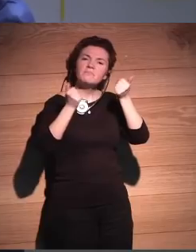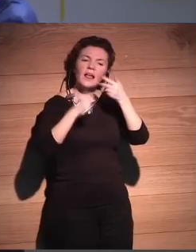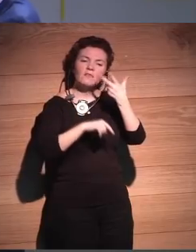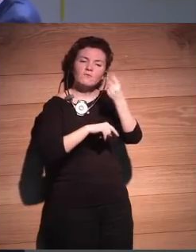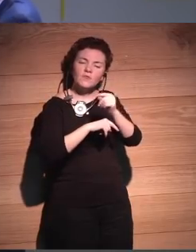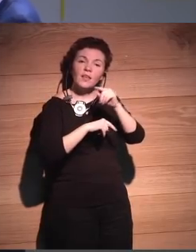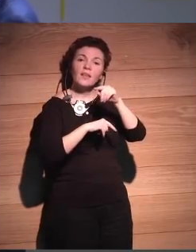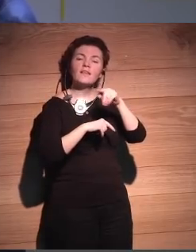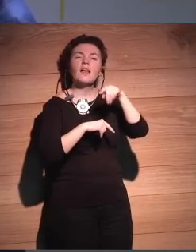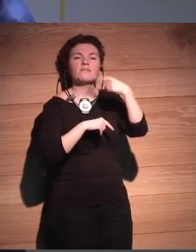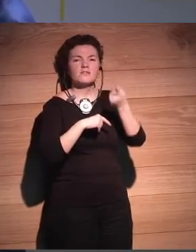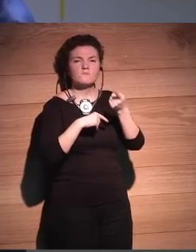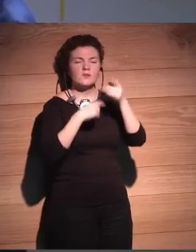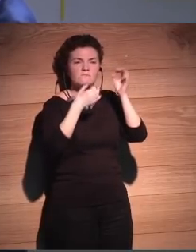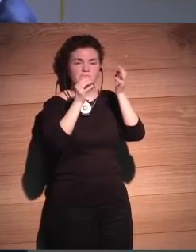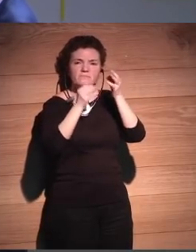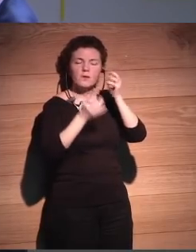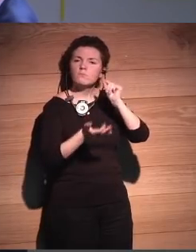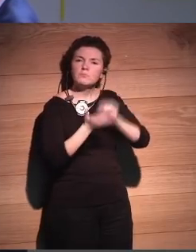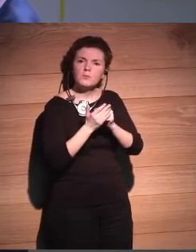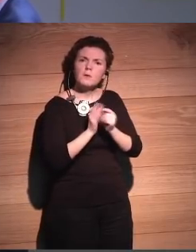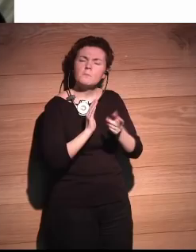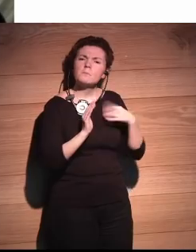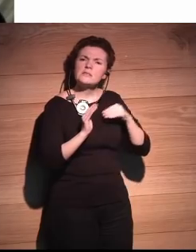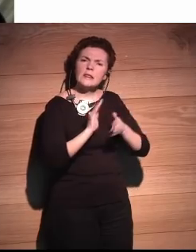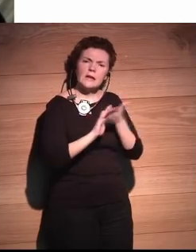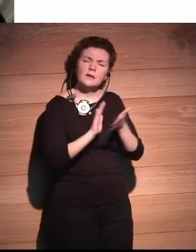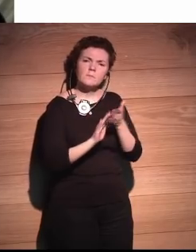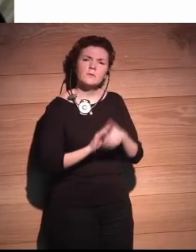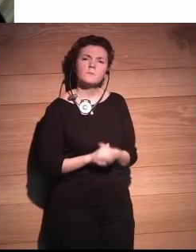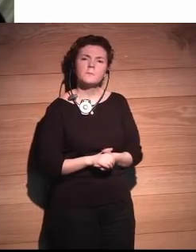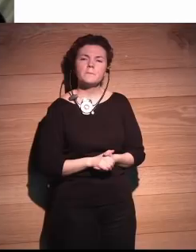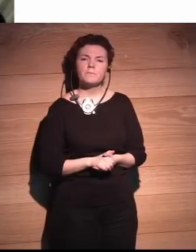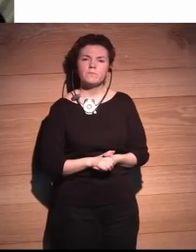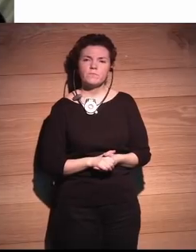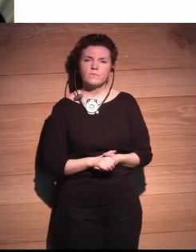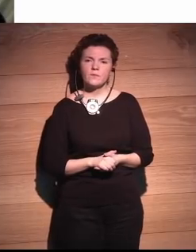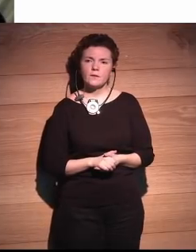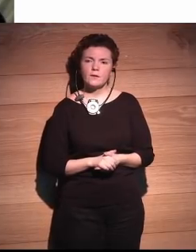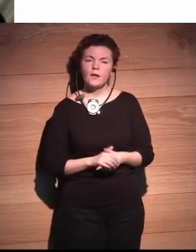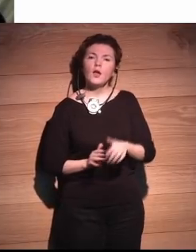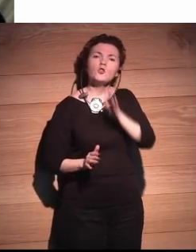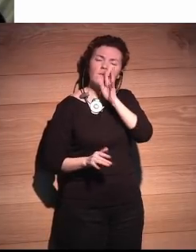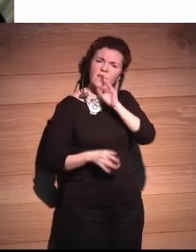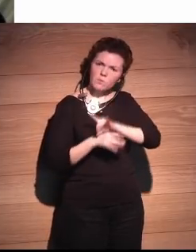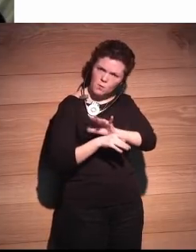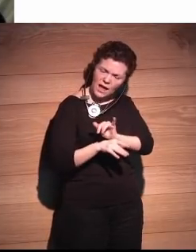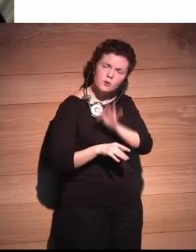transferencia de genes bastante rápido además. sigue estando presente, pero se ha